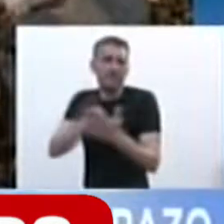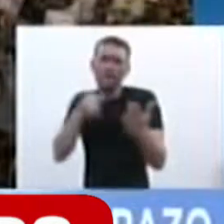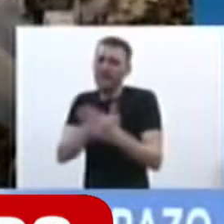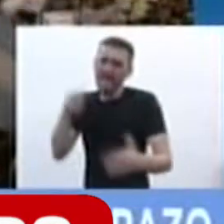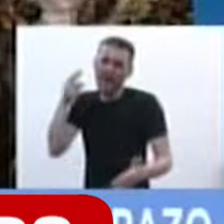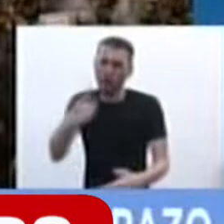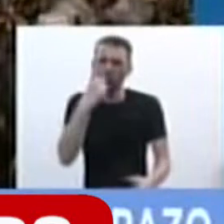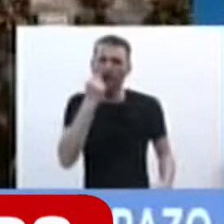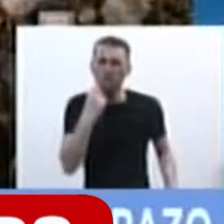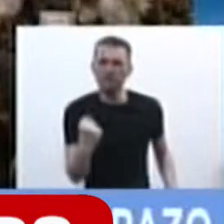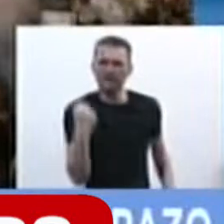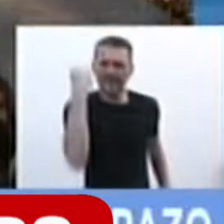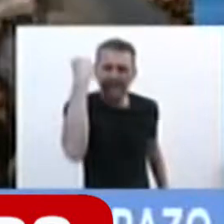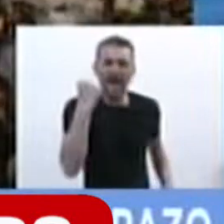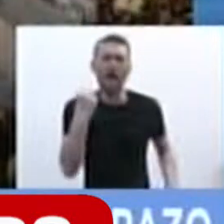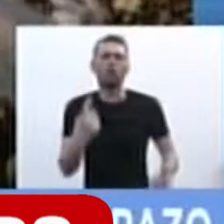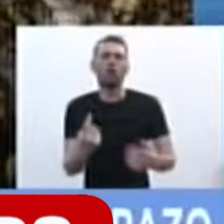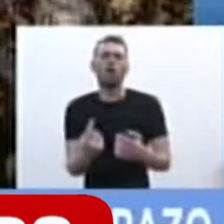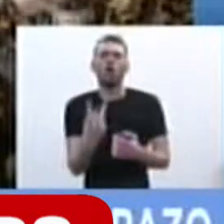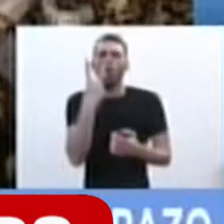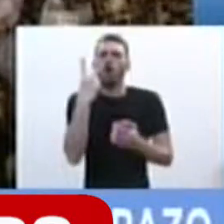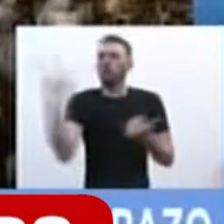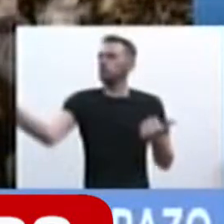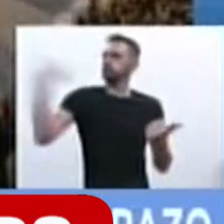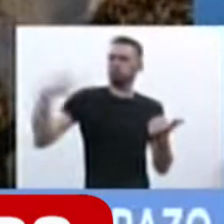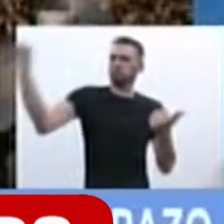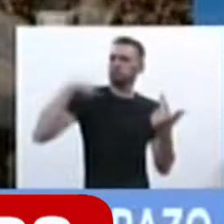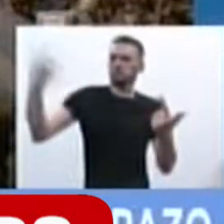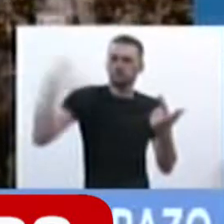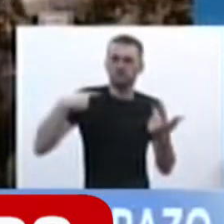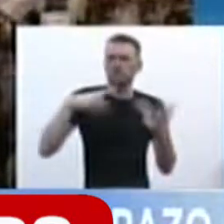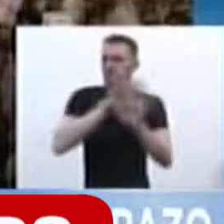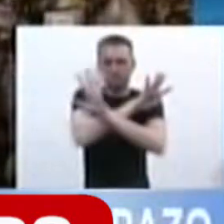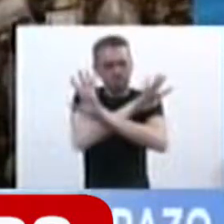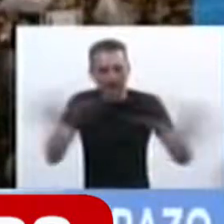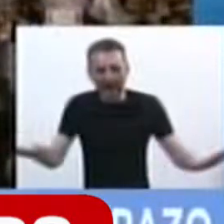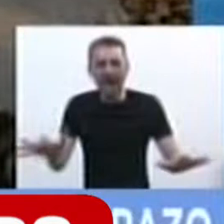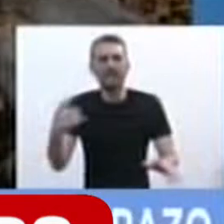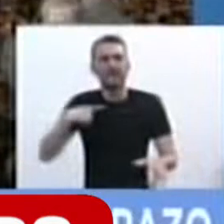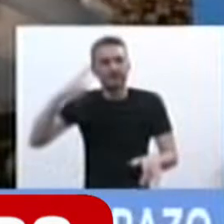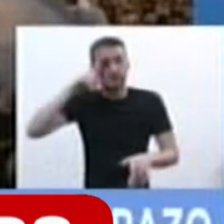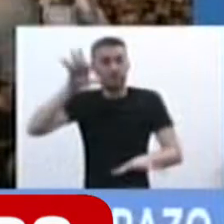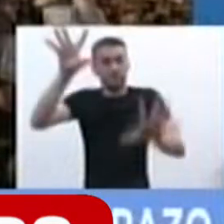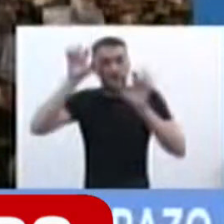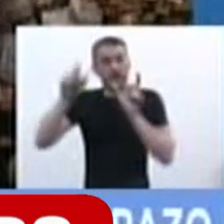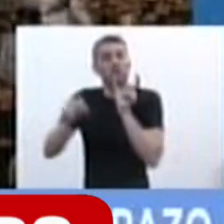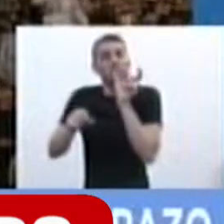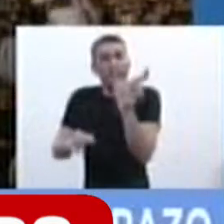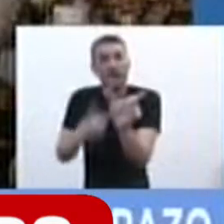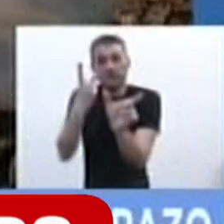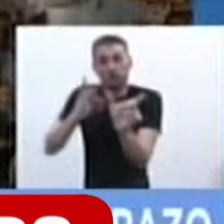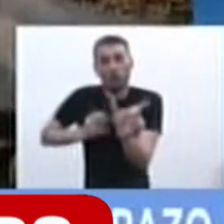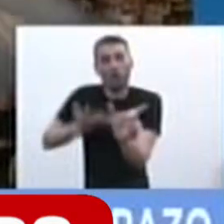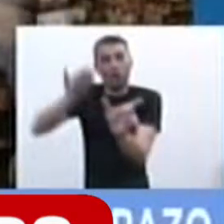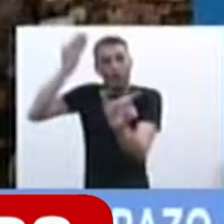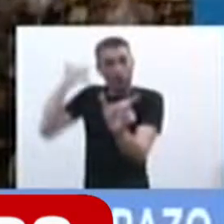el patriarcado, contra los dogmas impuestos, contra los mandatos perimidos. Y que me viene a la mente la palabra de hace 2